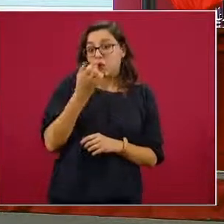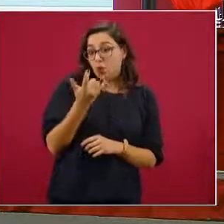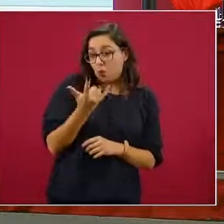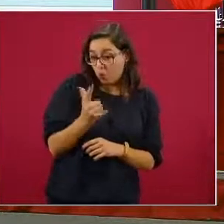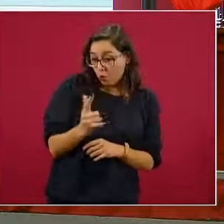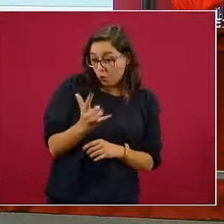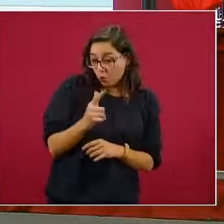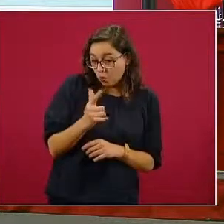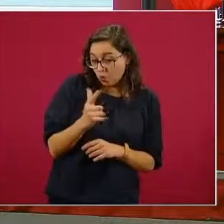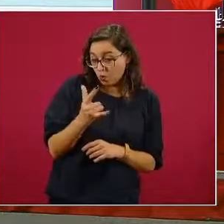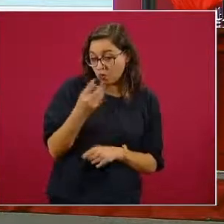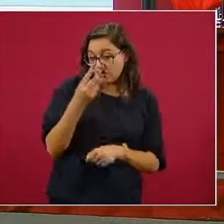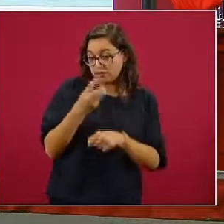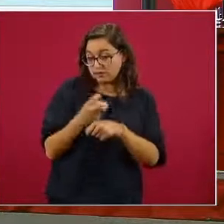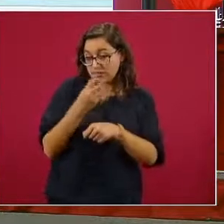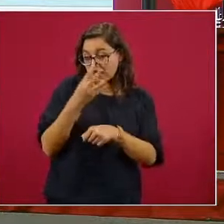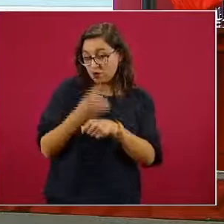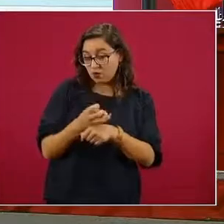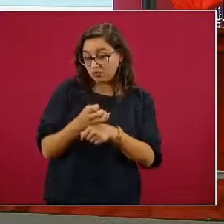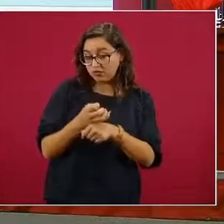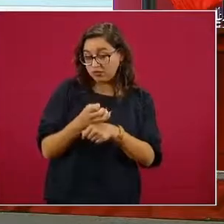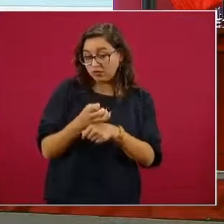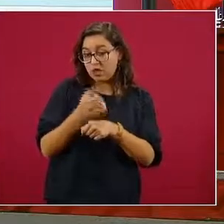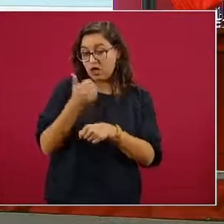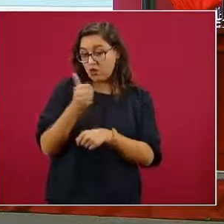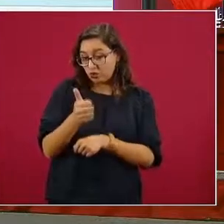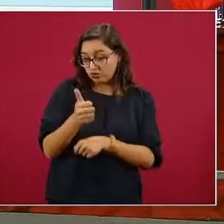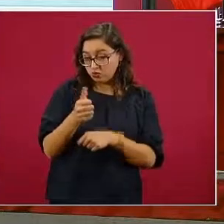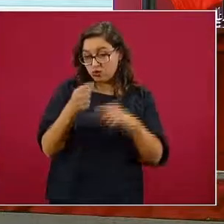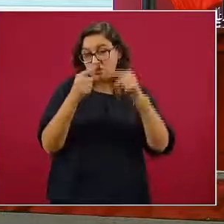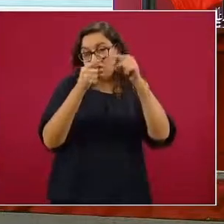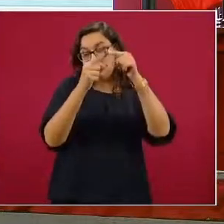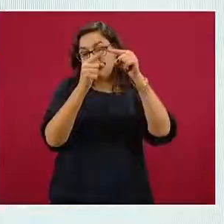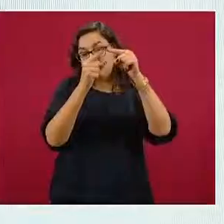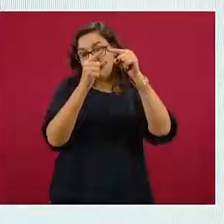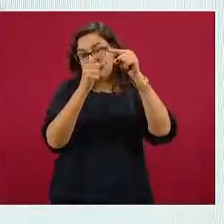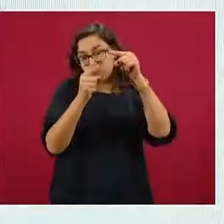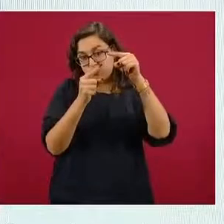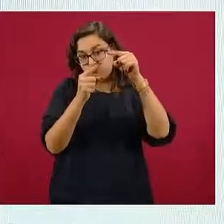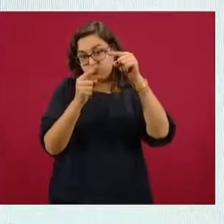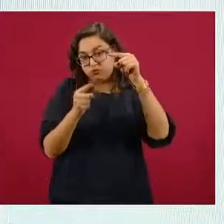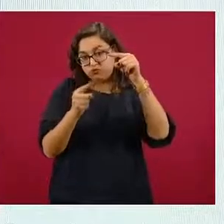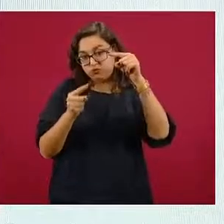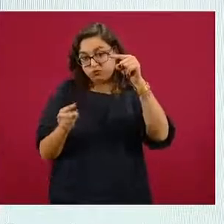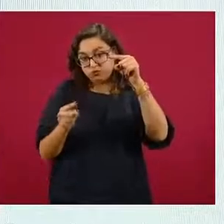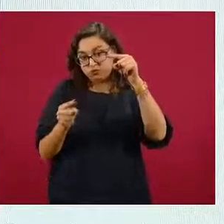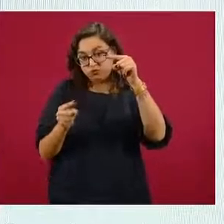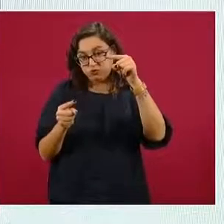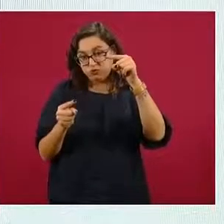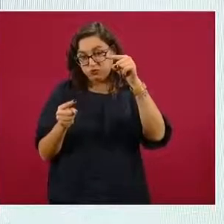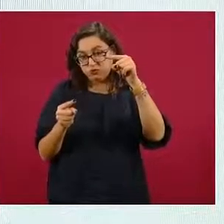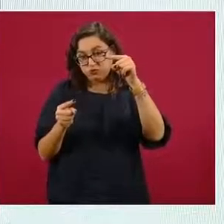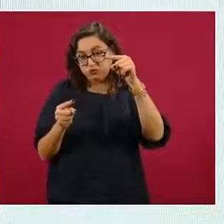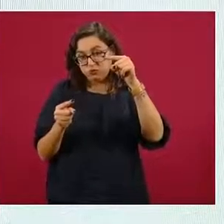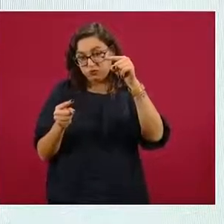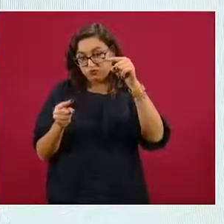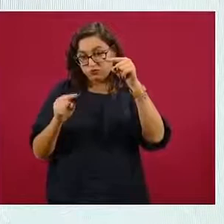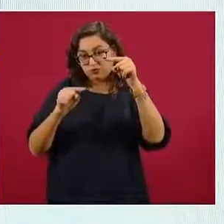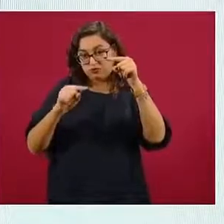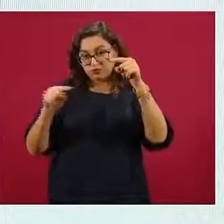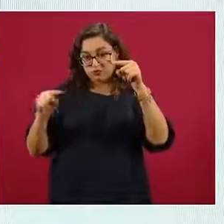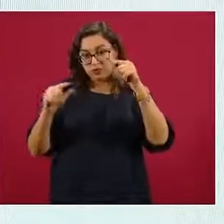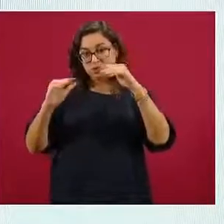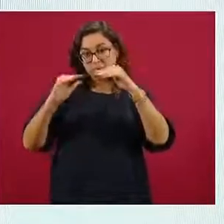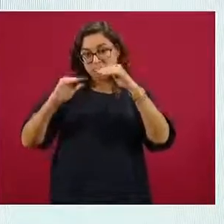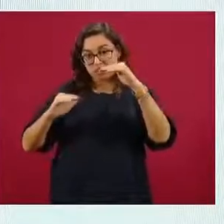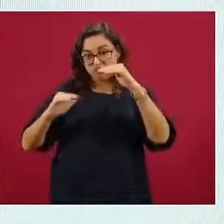julio, empezó la primera semana de agosto y empezó a descender, y aquí tenemos menos casos que allá, aquí menos casos